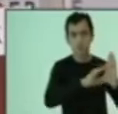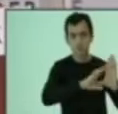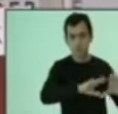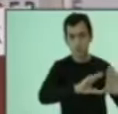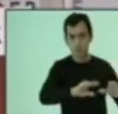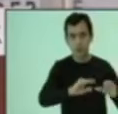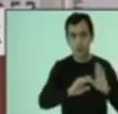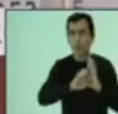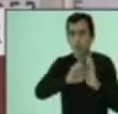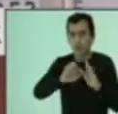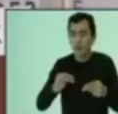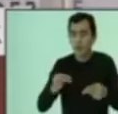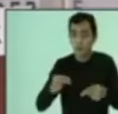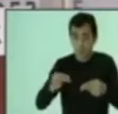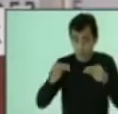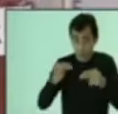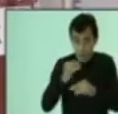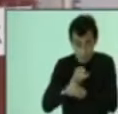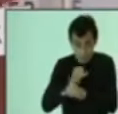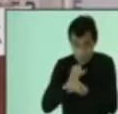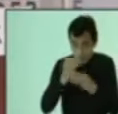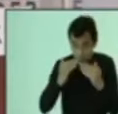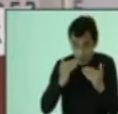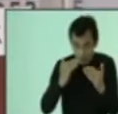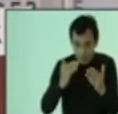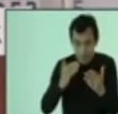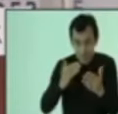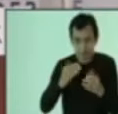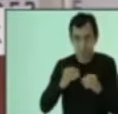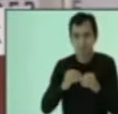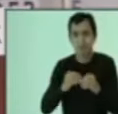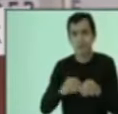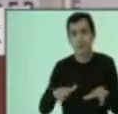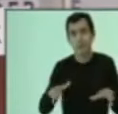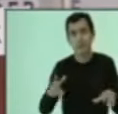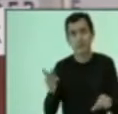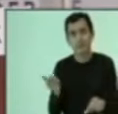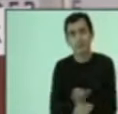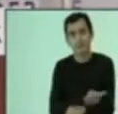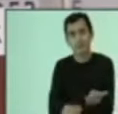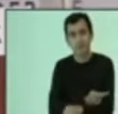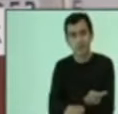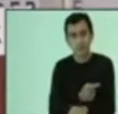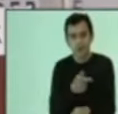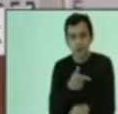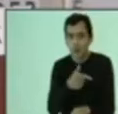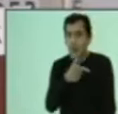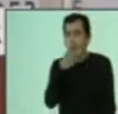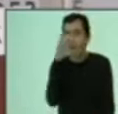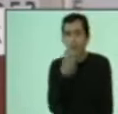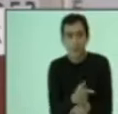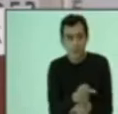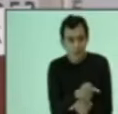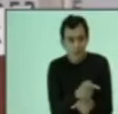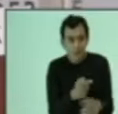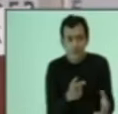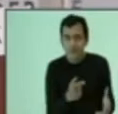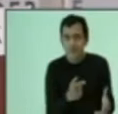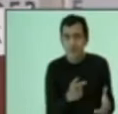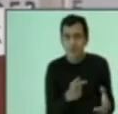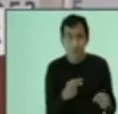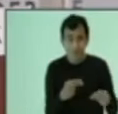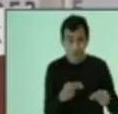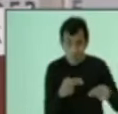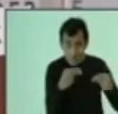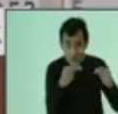que no estuvieran en internet iban a desaparecer, no sabíamos cuándo. Nos dimos cuenta en esta pandemia, donde aquellos negocios que no estaban en una